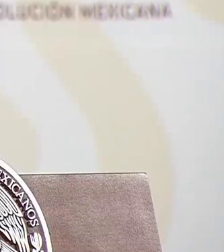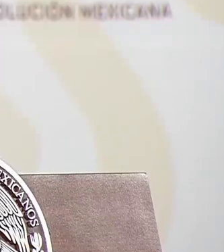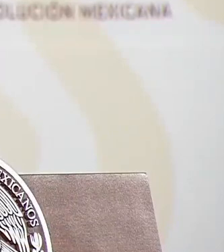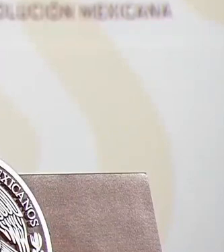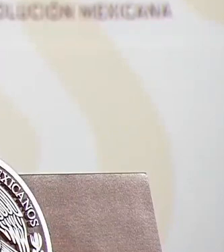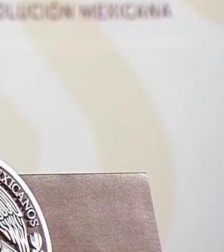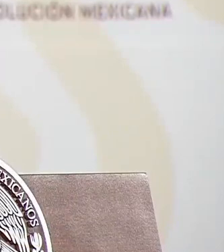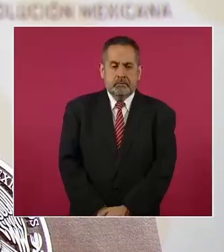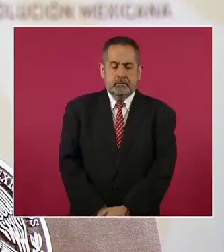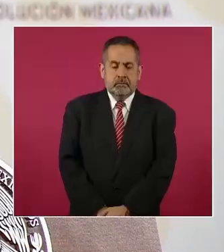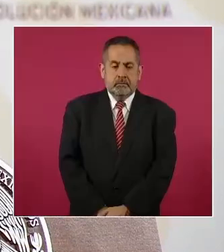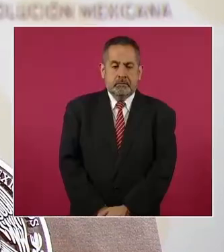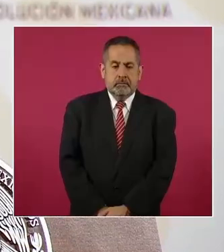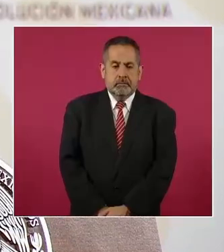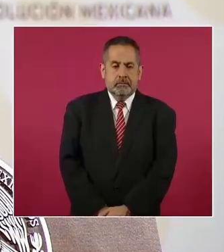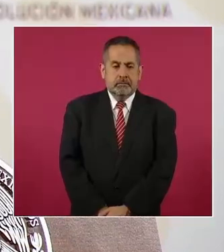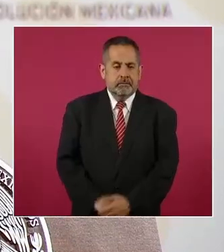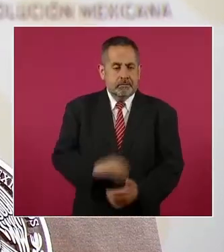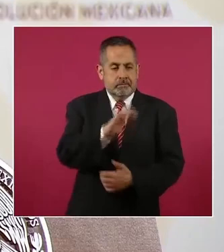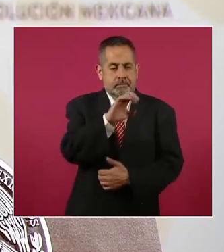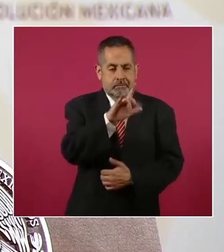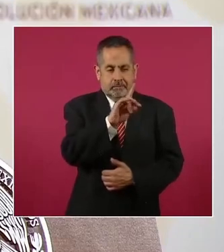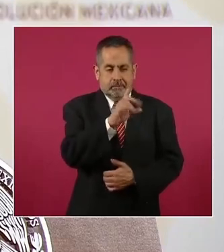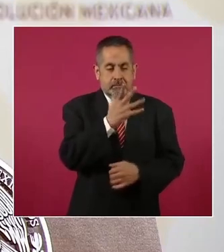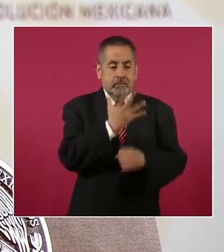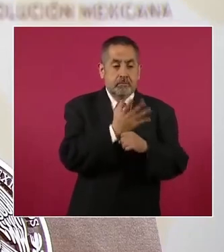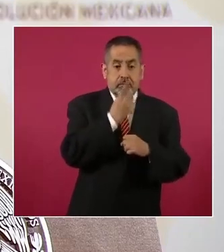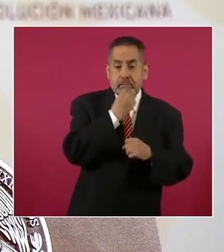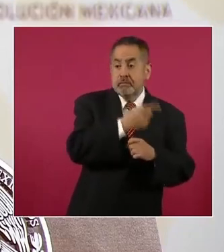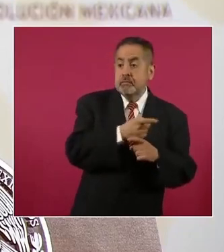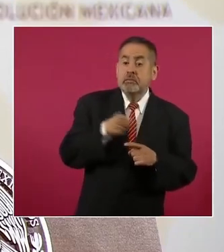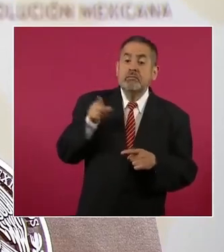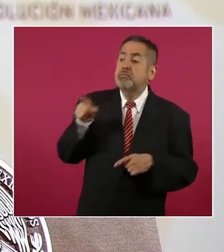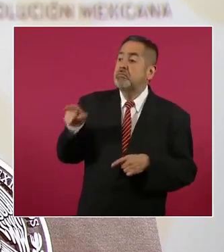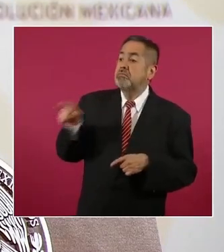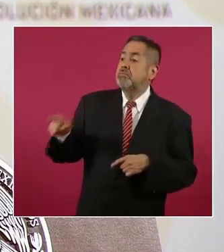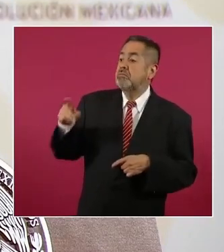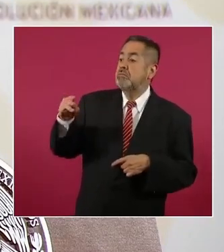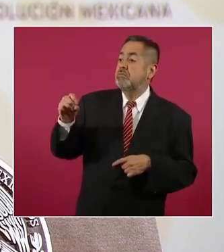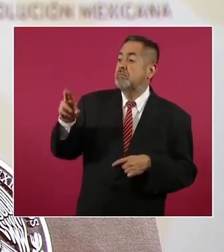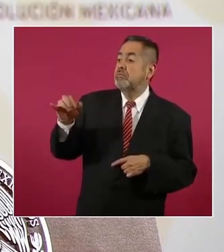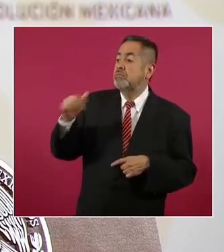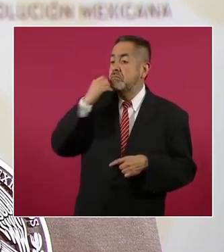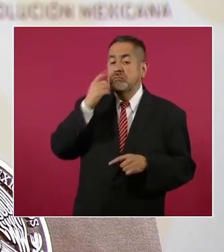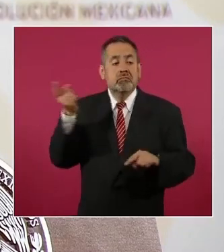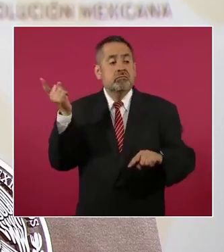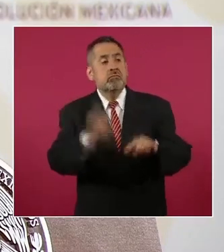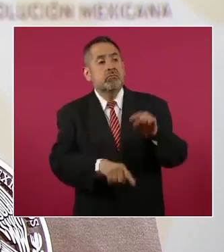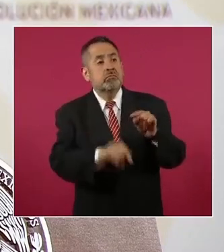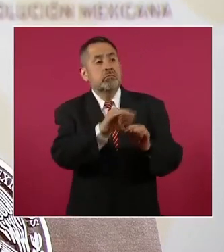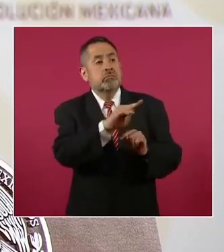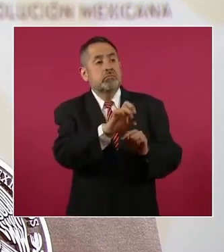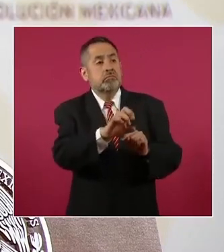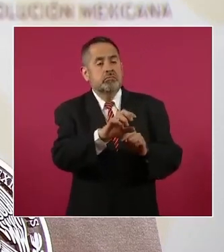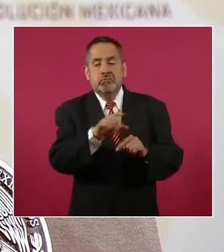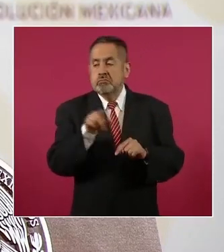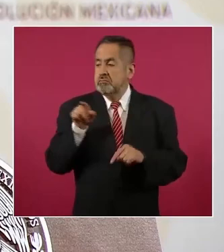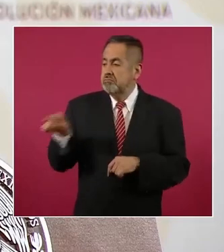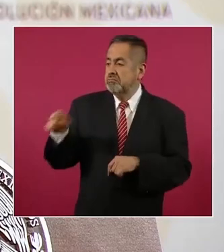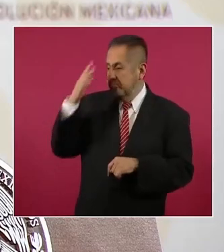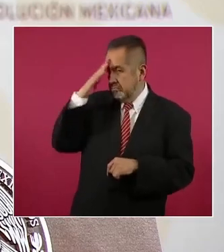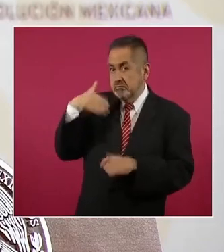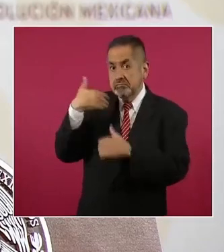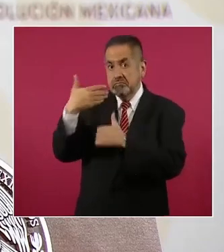dice: Morena quiere destruir, debilitar al INE, porque sabe que en una contienda